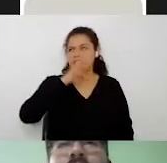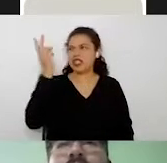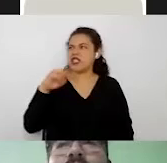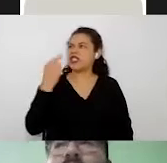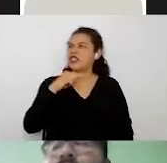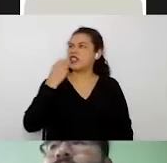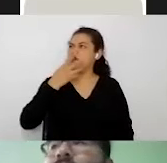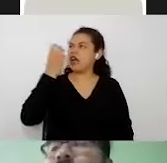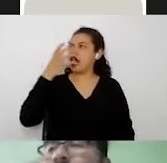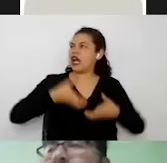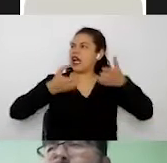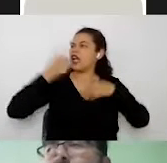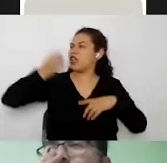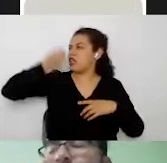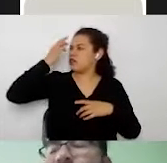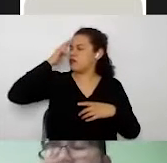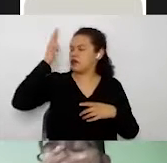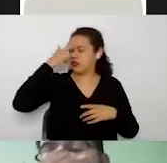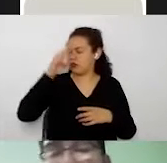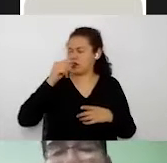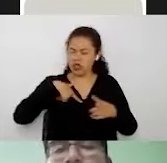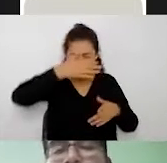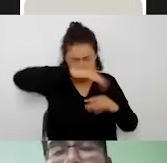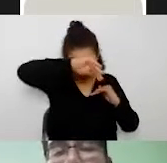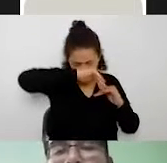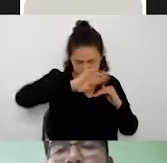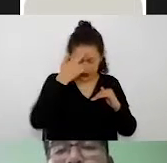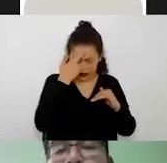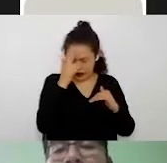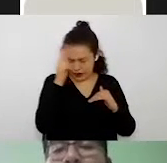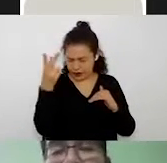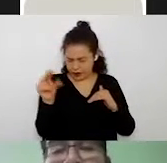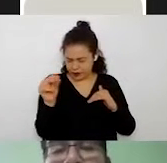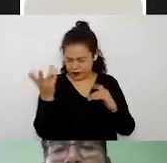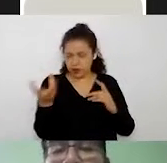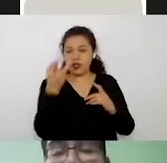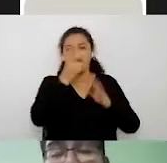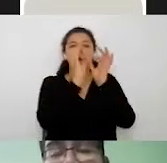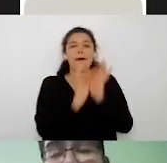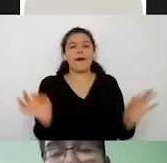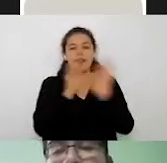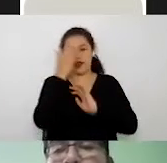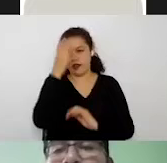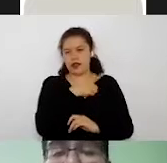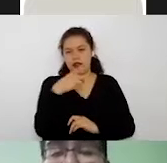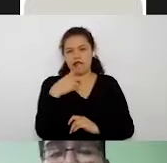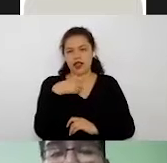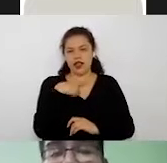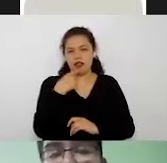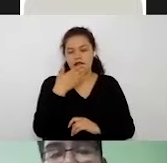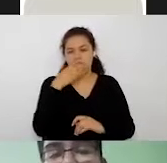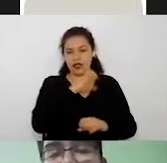allá atrás y la otra de aquí es, hoy no me acuerdo. Entonces, es importante conocer bien porque tenemos que ser bien